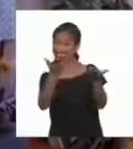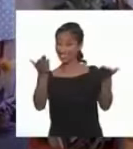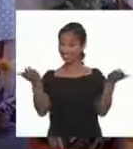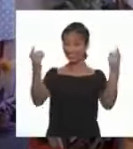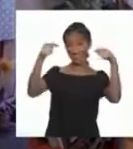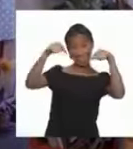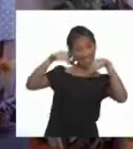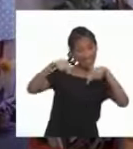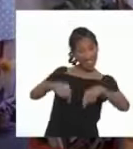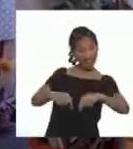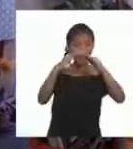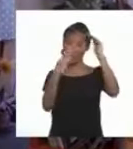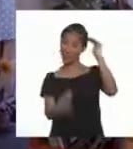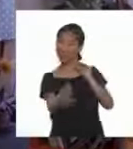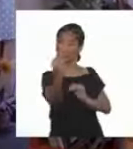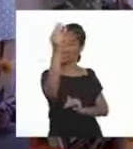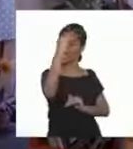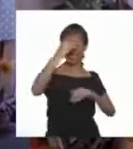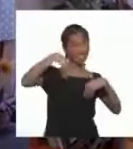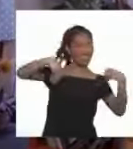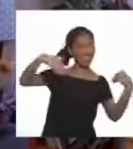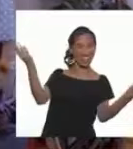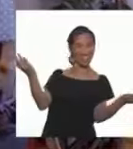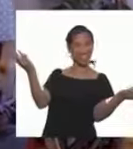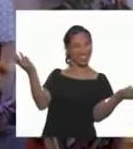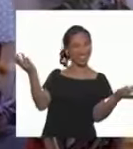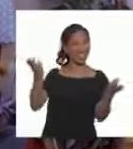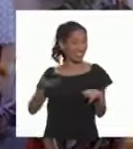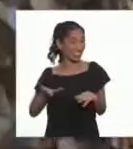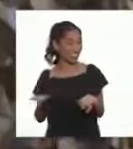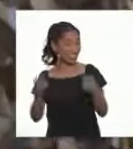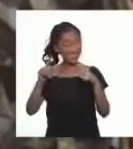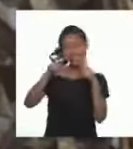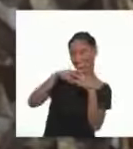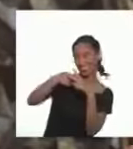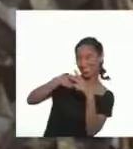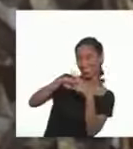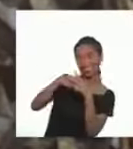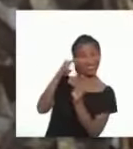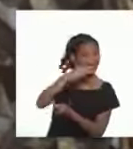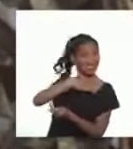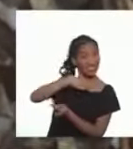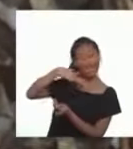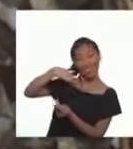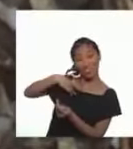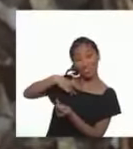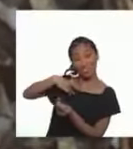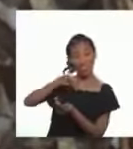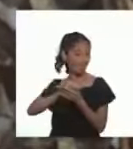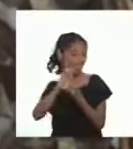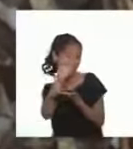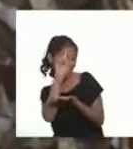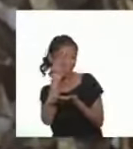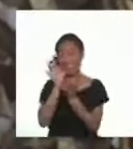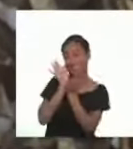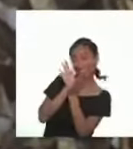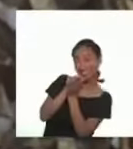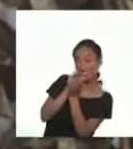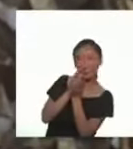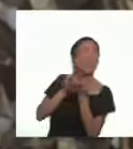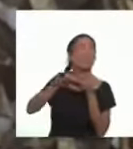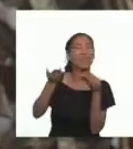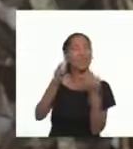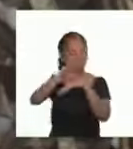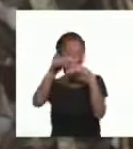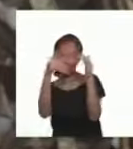y bienvenidos a Aprendo en Casa. Esta es una iniciativa del Ministerio de Educación